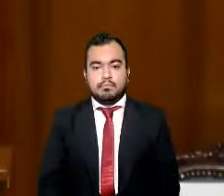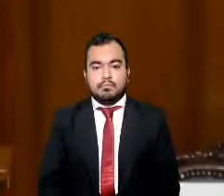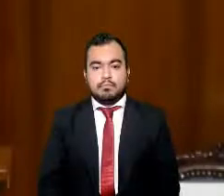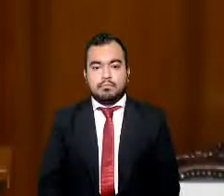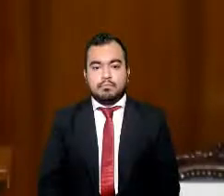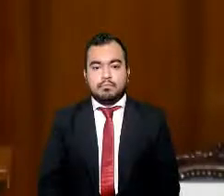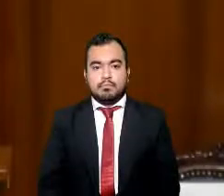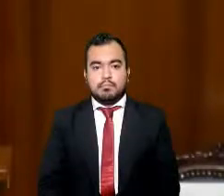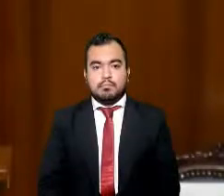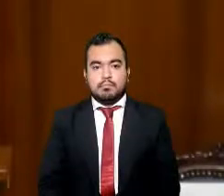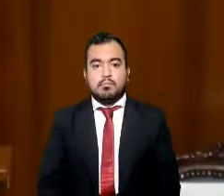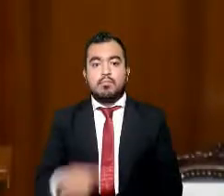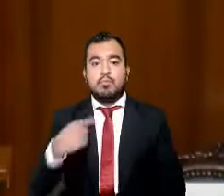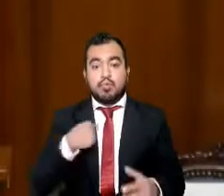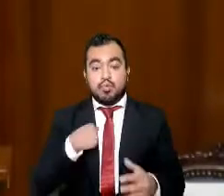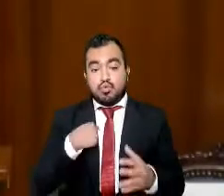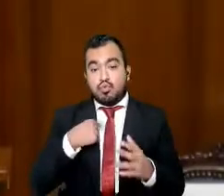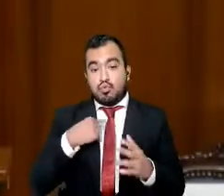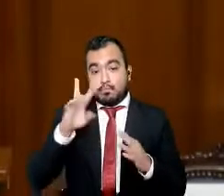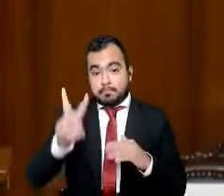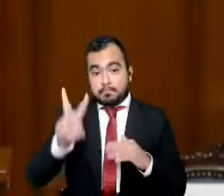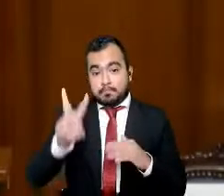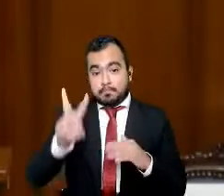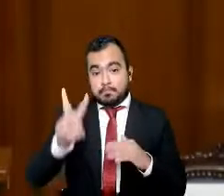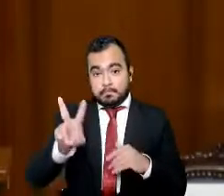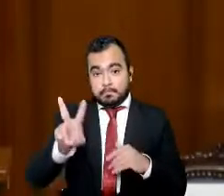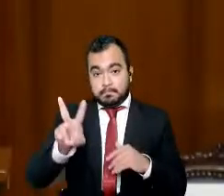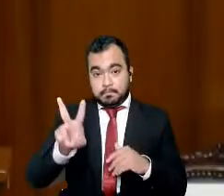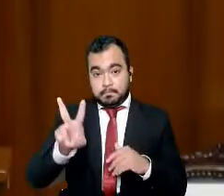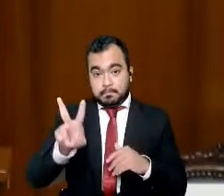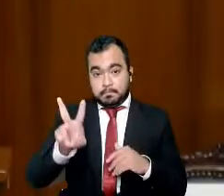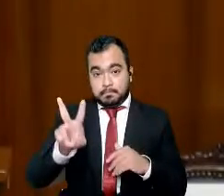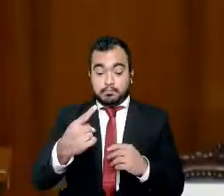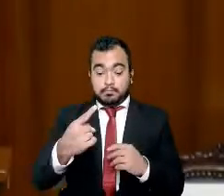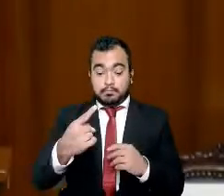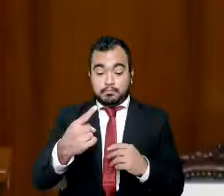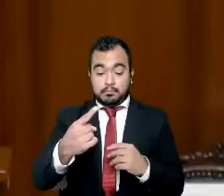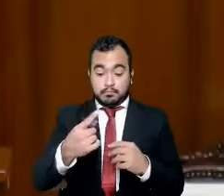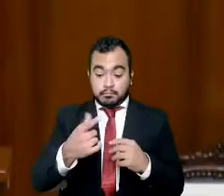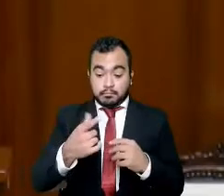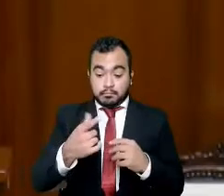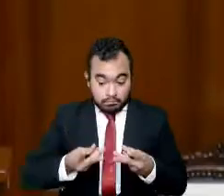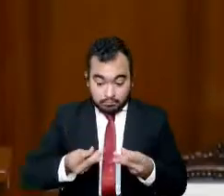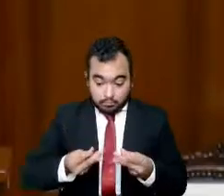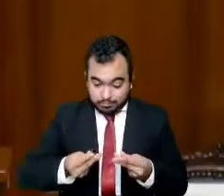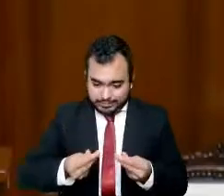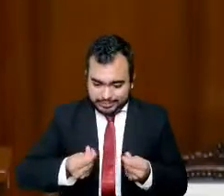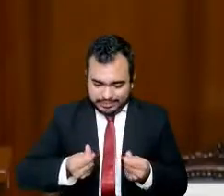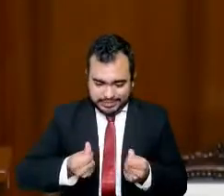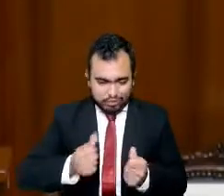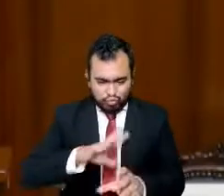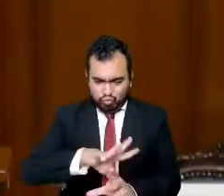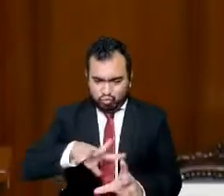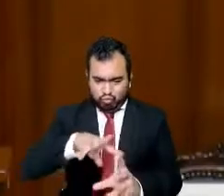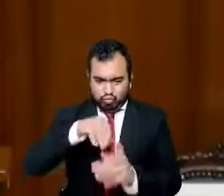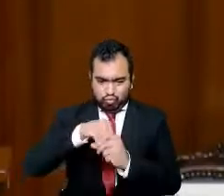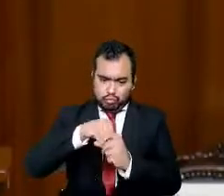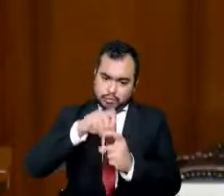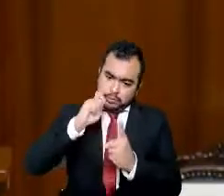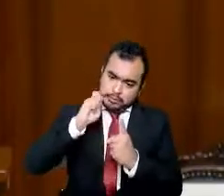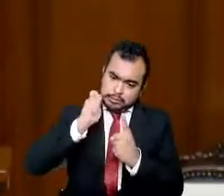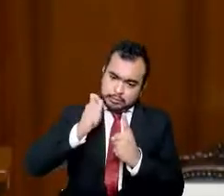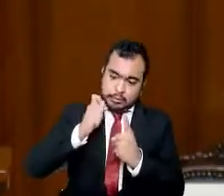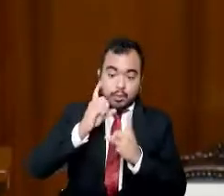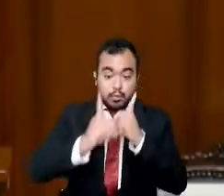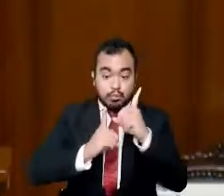Yo les diría que cada peso que se invierta en deporte son 10 pesos menos que